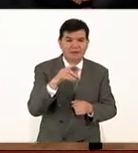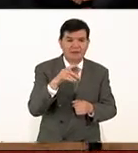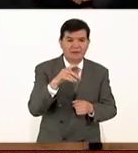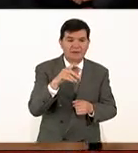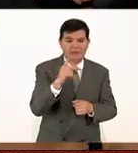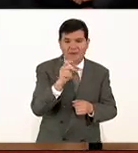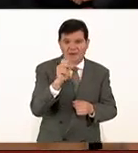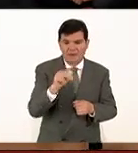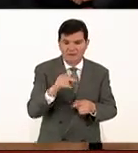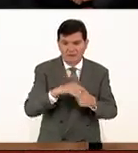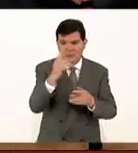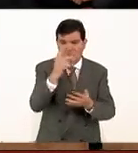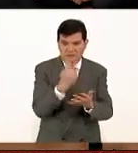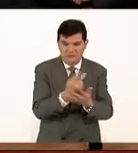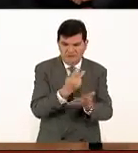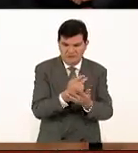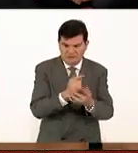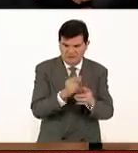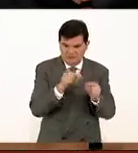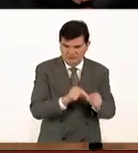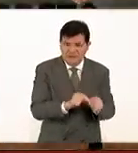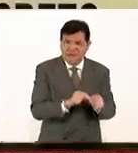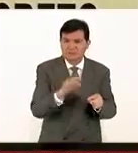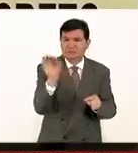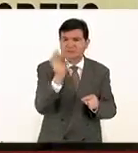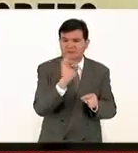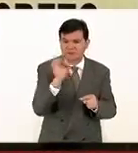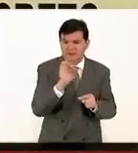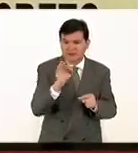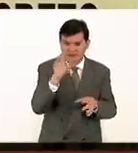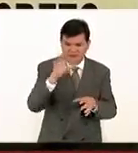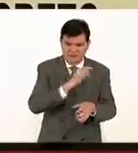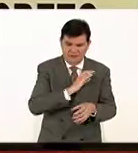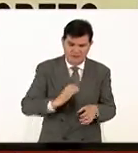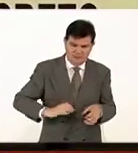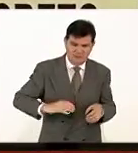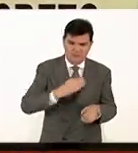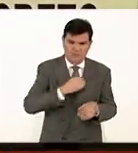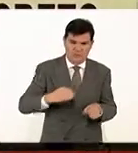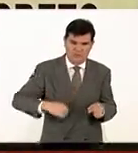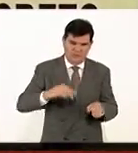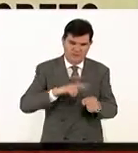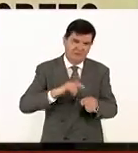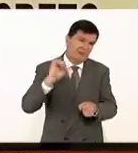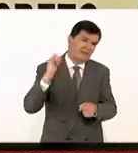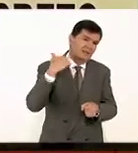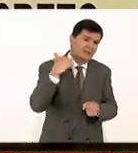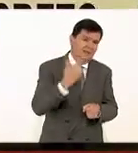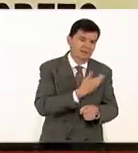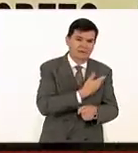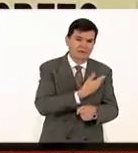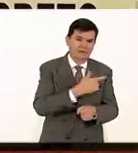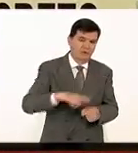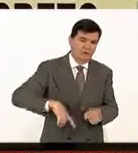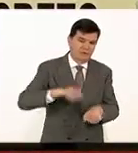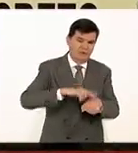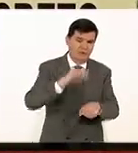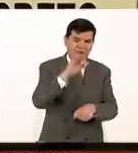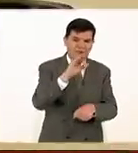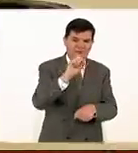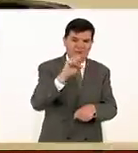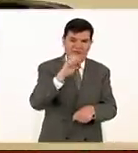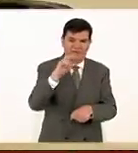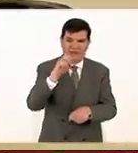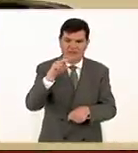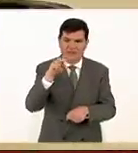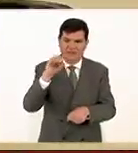existe, salvo en Taxco. Bueno, sucede que es muy probable que su candidato a presidente municipal, exgobernador Ceferino Torreblanca, pudiera